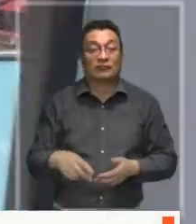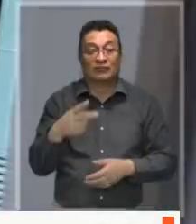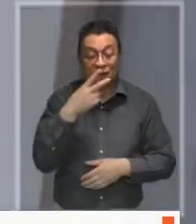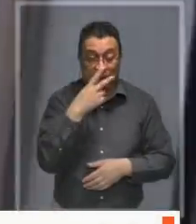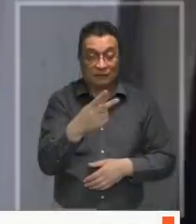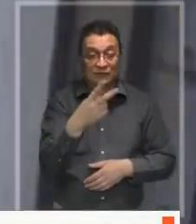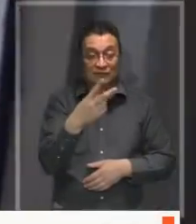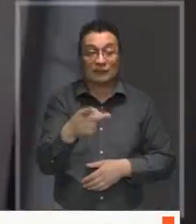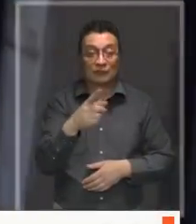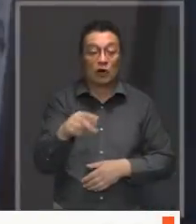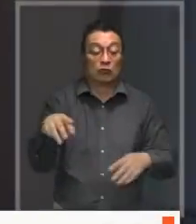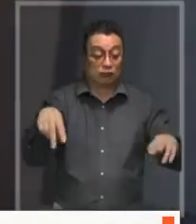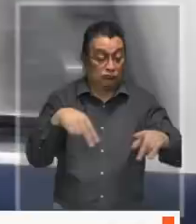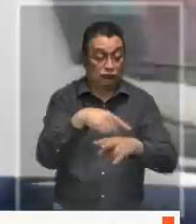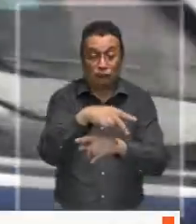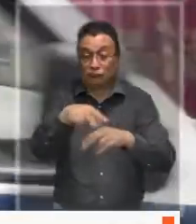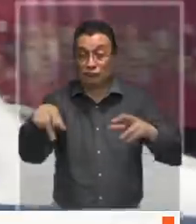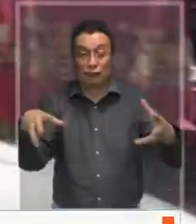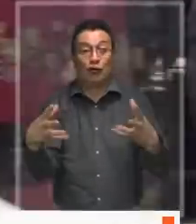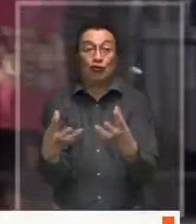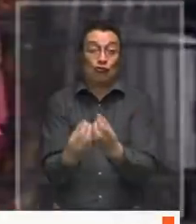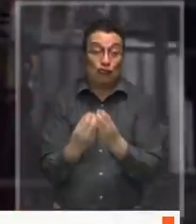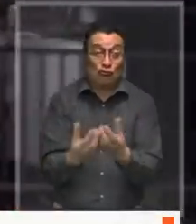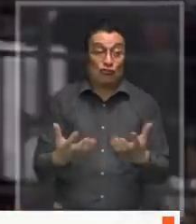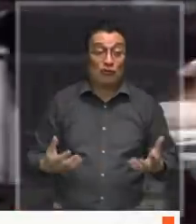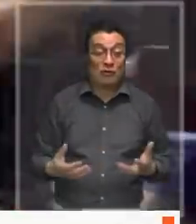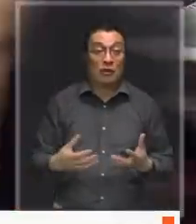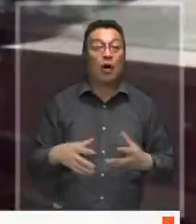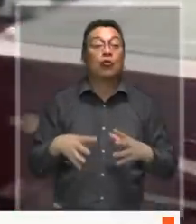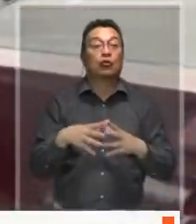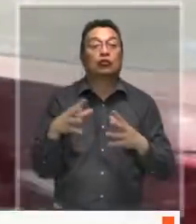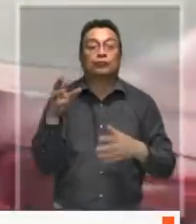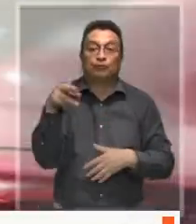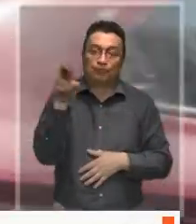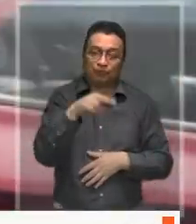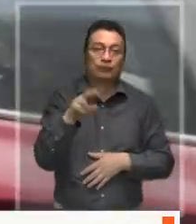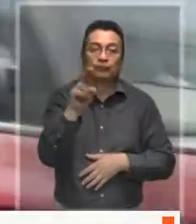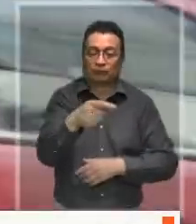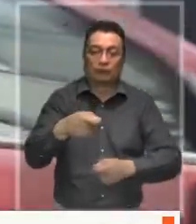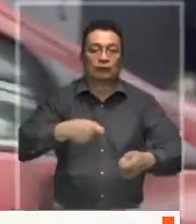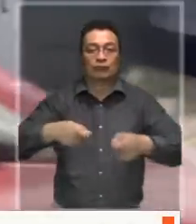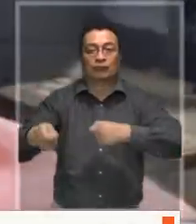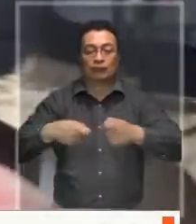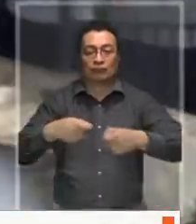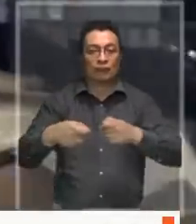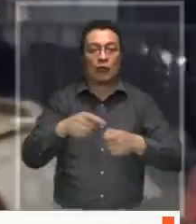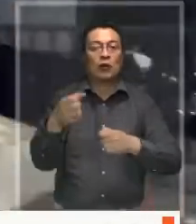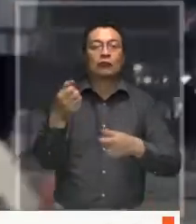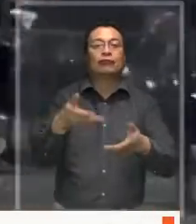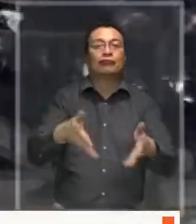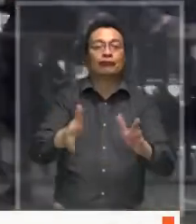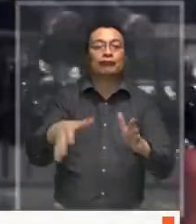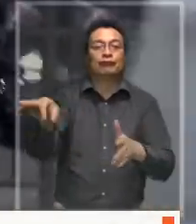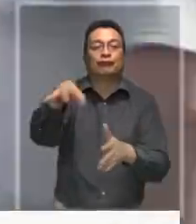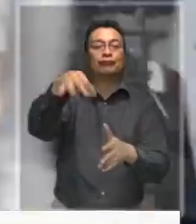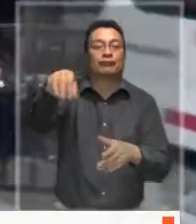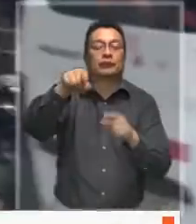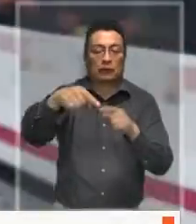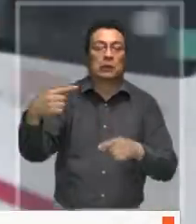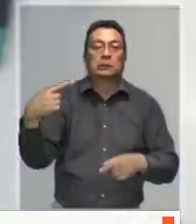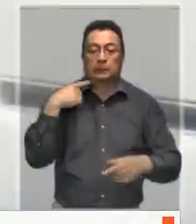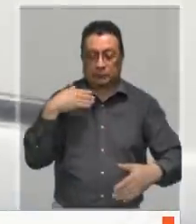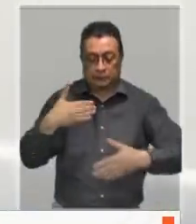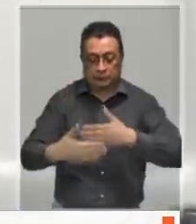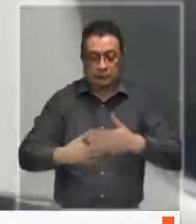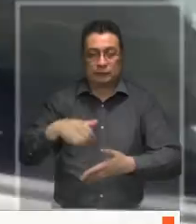la obstrucción vial es importante. Un masivo e incesante despliegue de comercio ambulante que ha trastocado el funcionamiento de